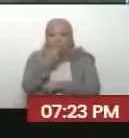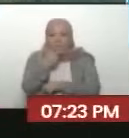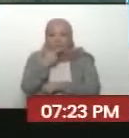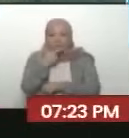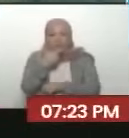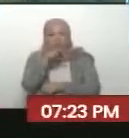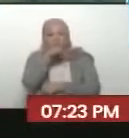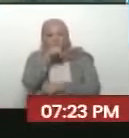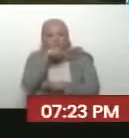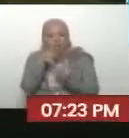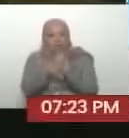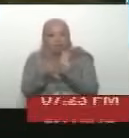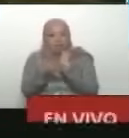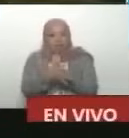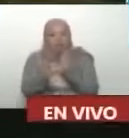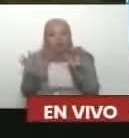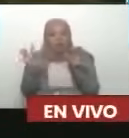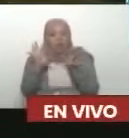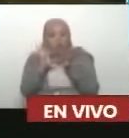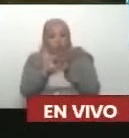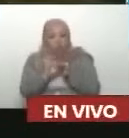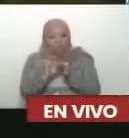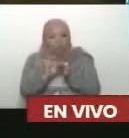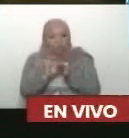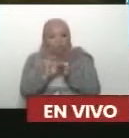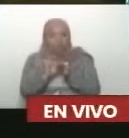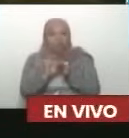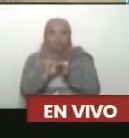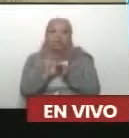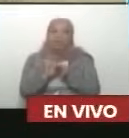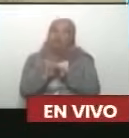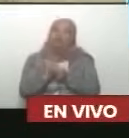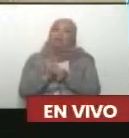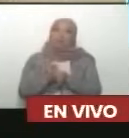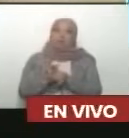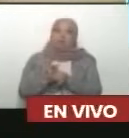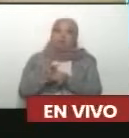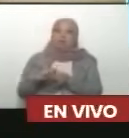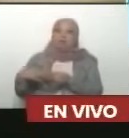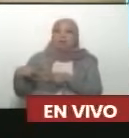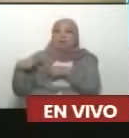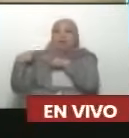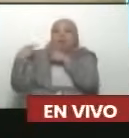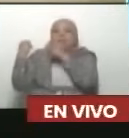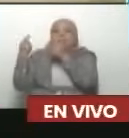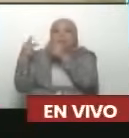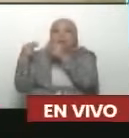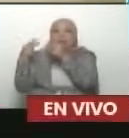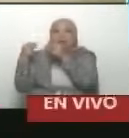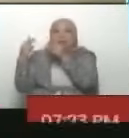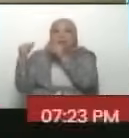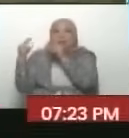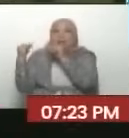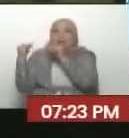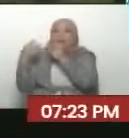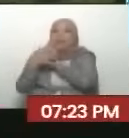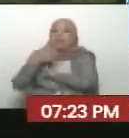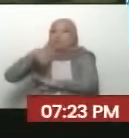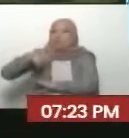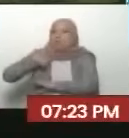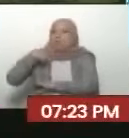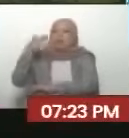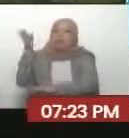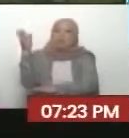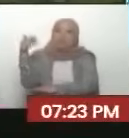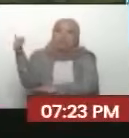hablar un poco de lo que nos une y sobre todo de esta esperanza y este amor por nuestra patria y nuestra bandera, nuestra